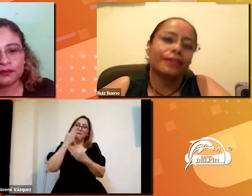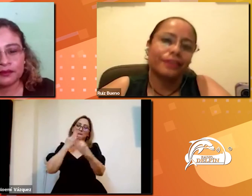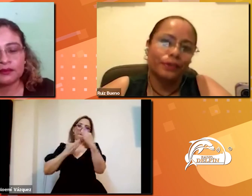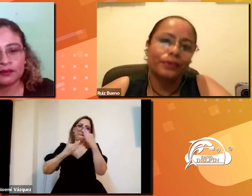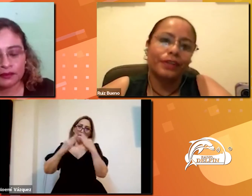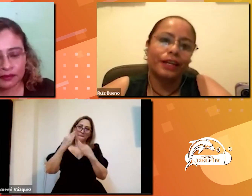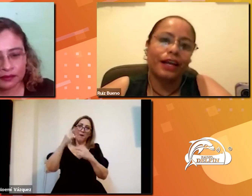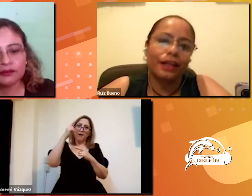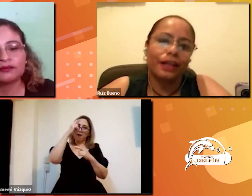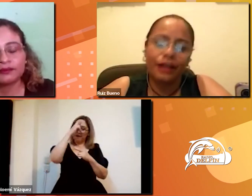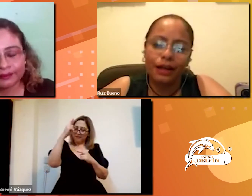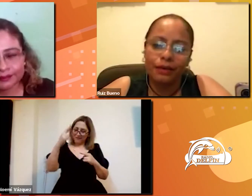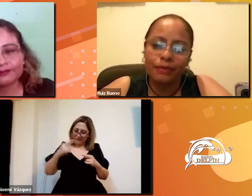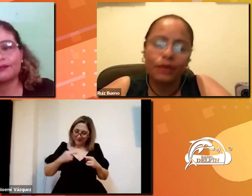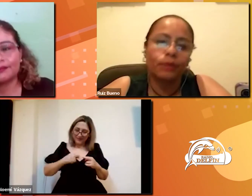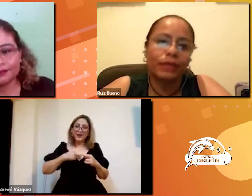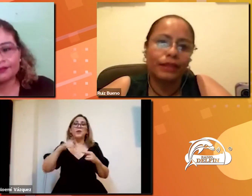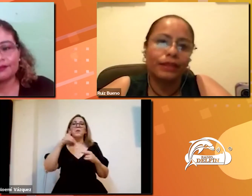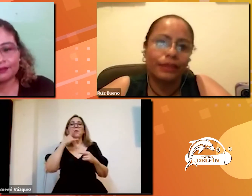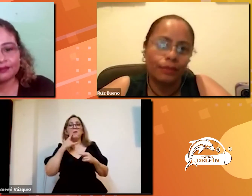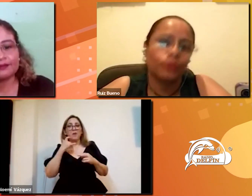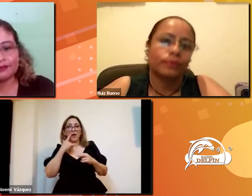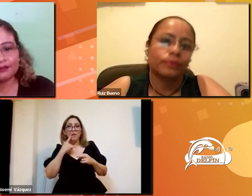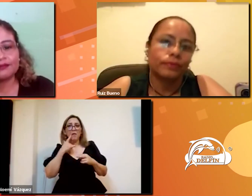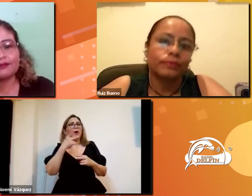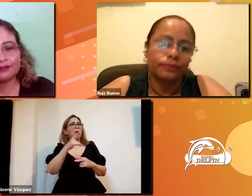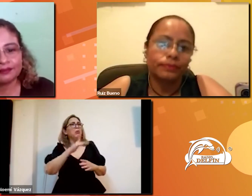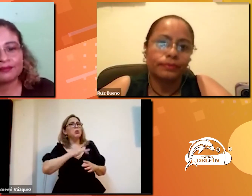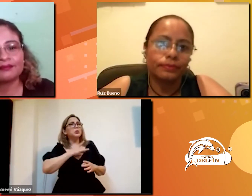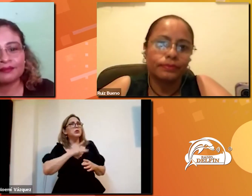paz, ¿no? La mayor parte del tiempo.